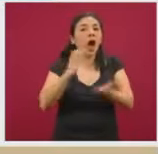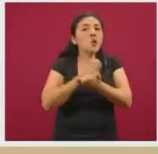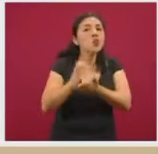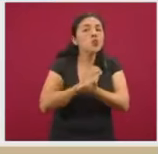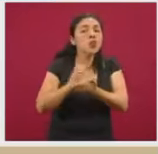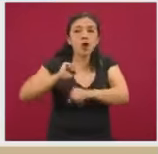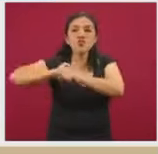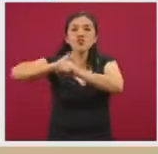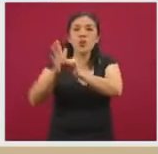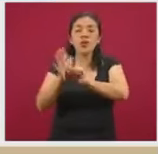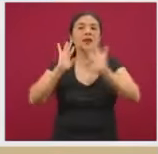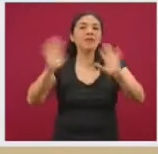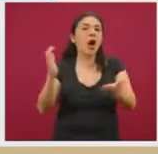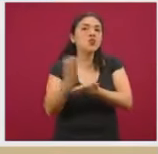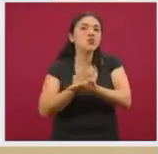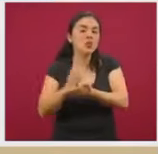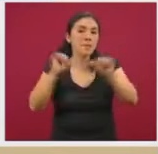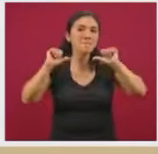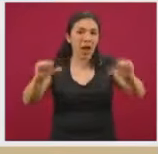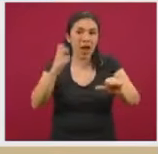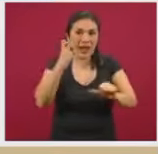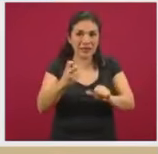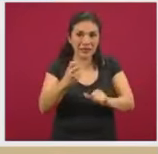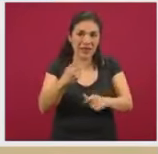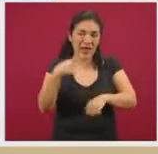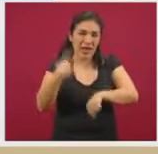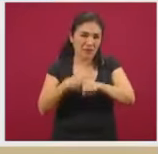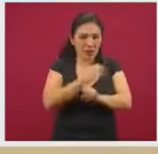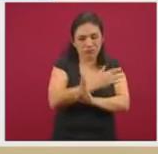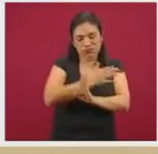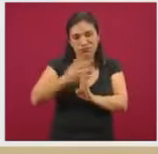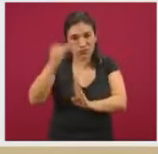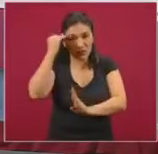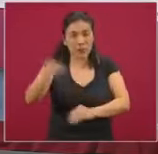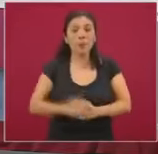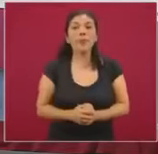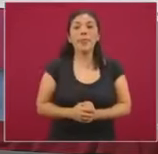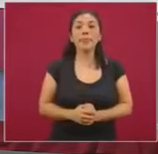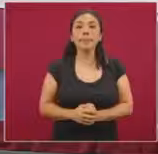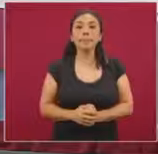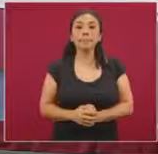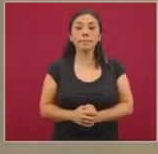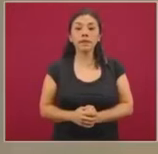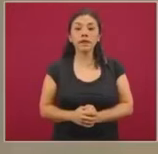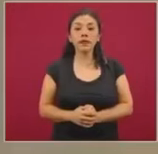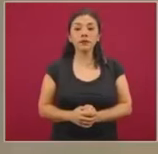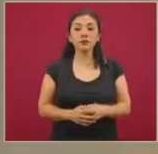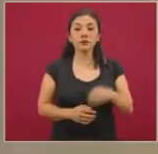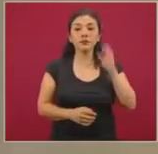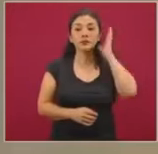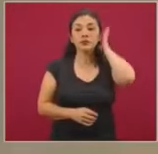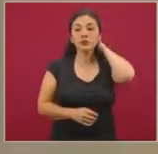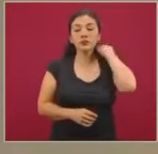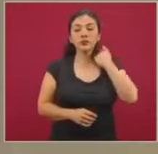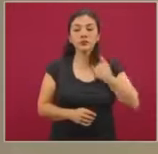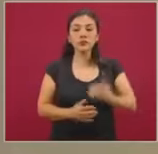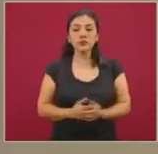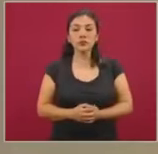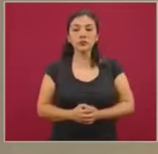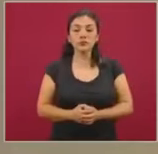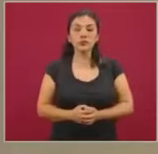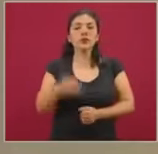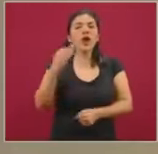recuperado de COVID-19 en lo que va de la epidemia. Veamos las siguientes diapositivas, que es